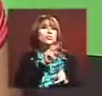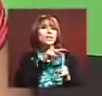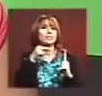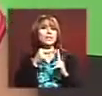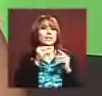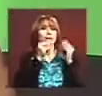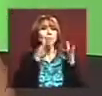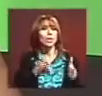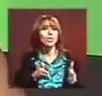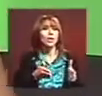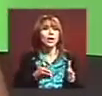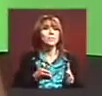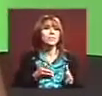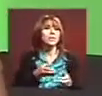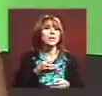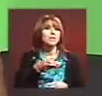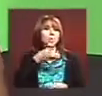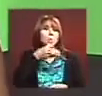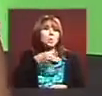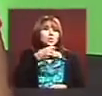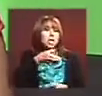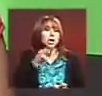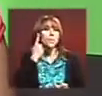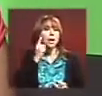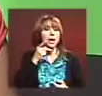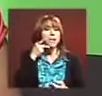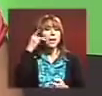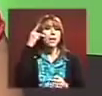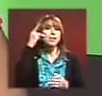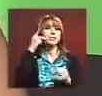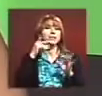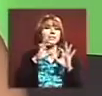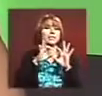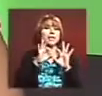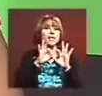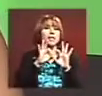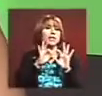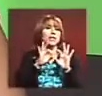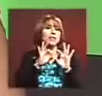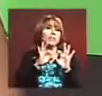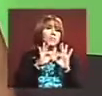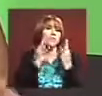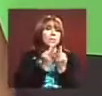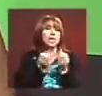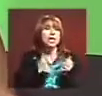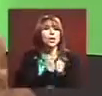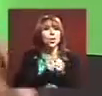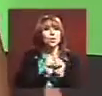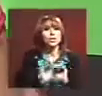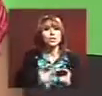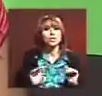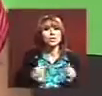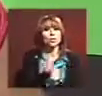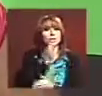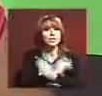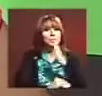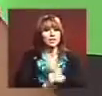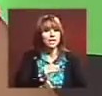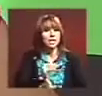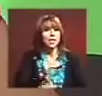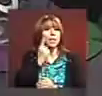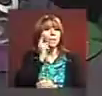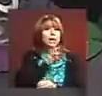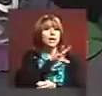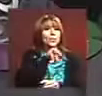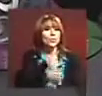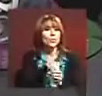educadora, qué consejo le puede dar padres, madres de familia con niños con discapacidad en esta inclusión también o inserción?